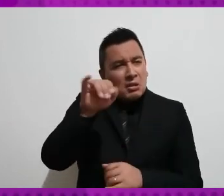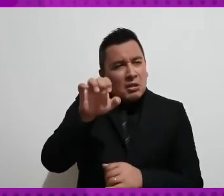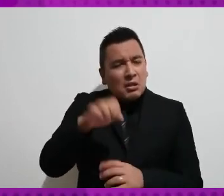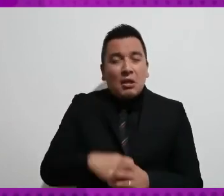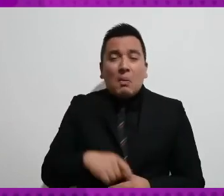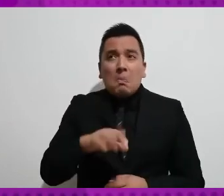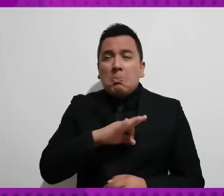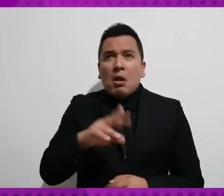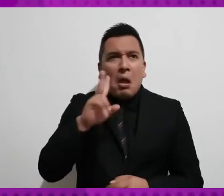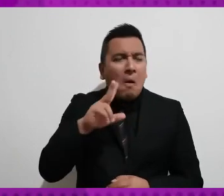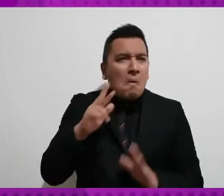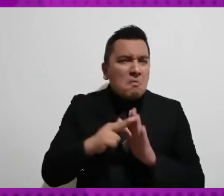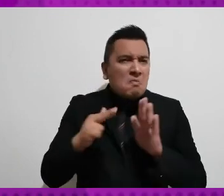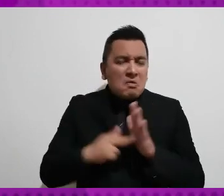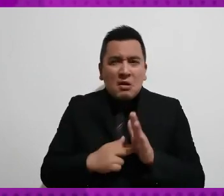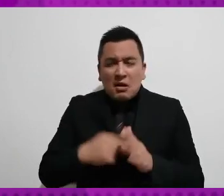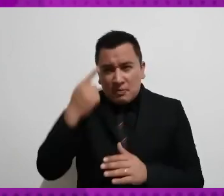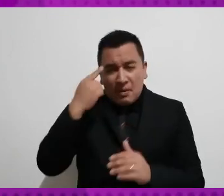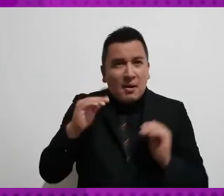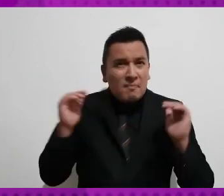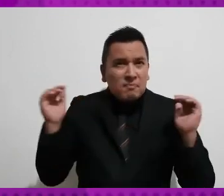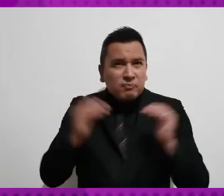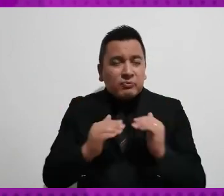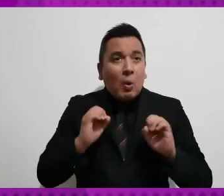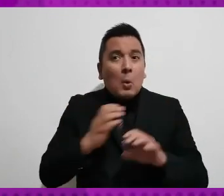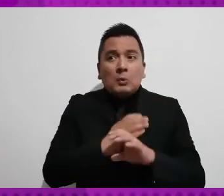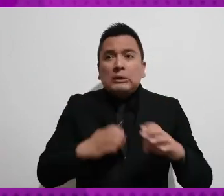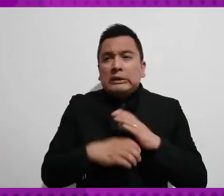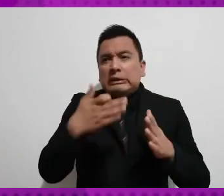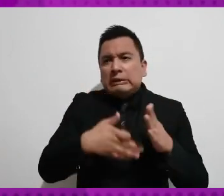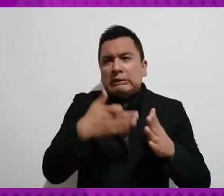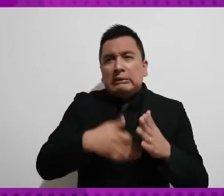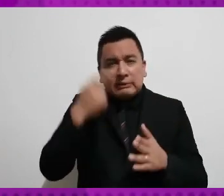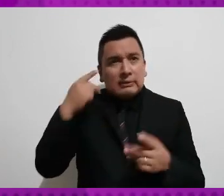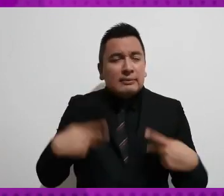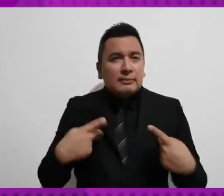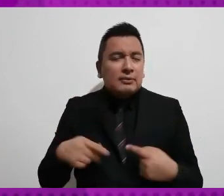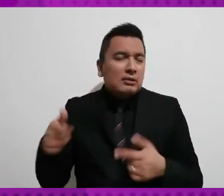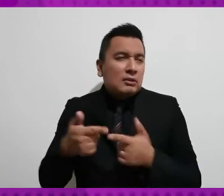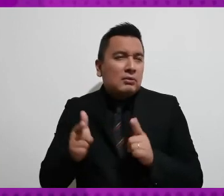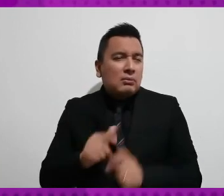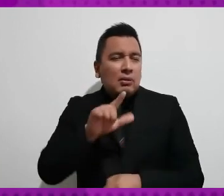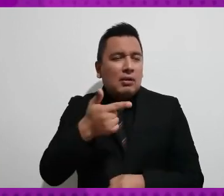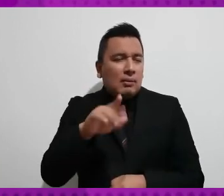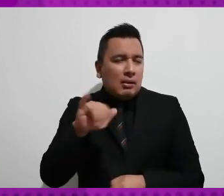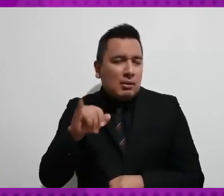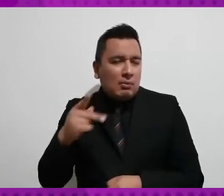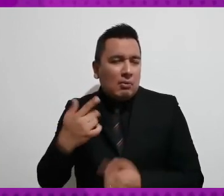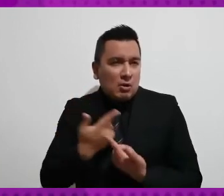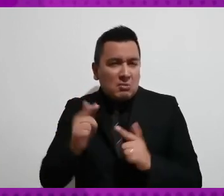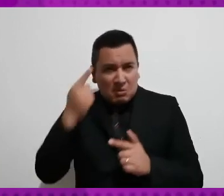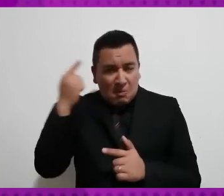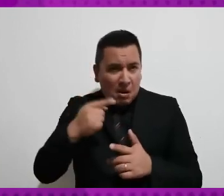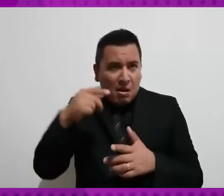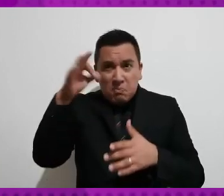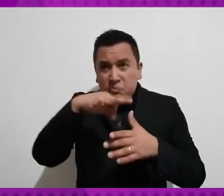pueden descargar este protocolo para adoptar las medidas tendientes a garantizar a las personas trans el ejercicio del voto en igualdad